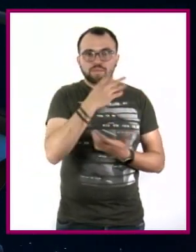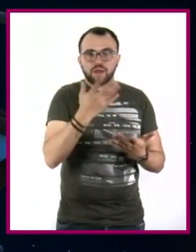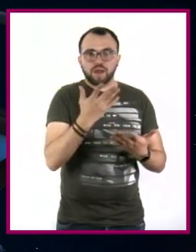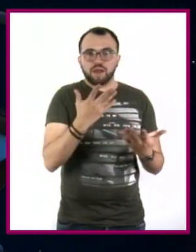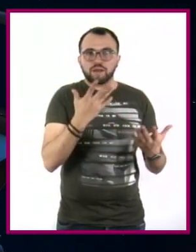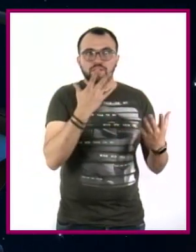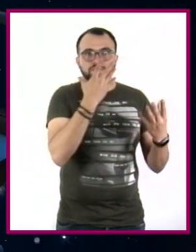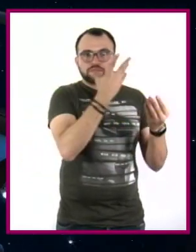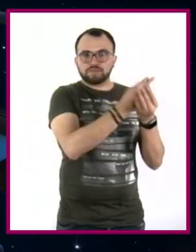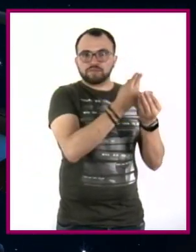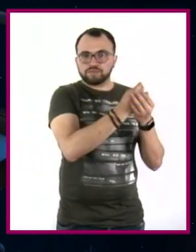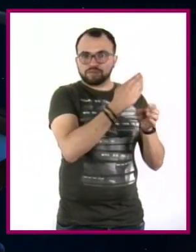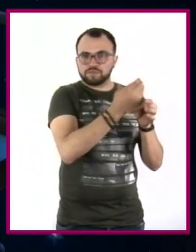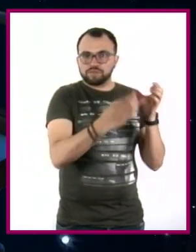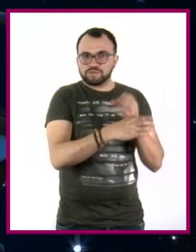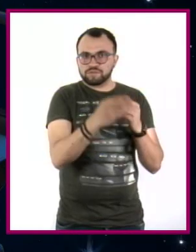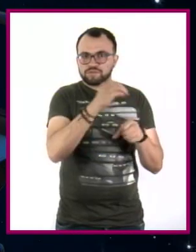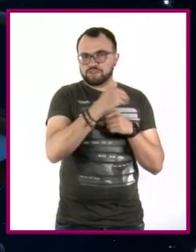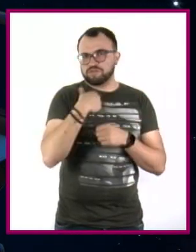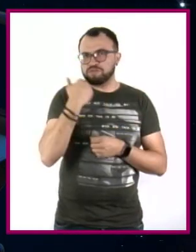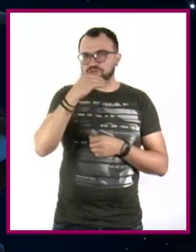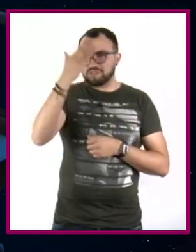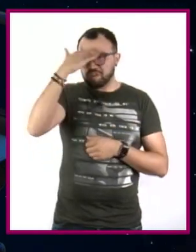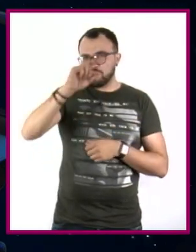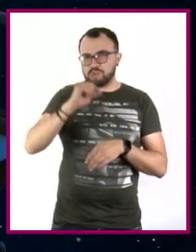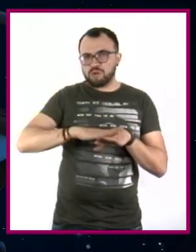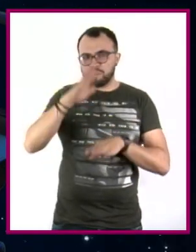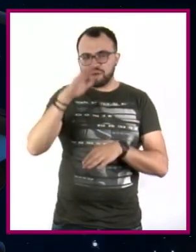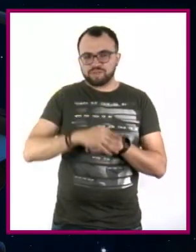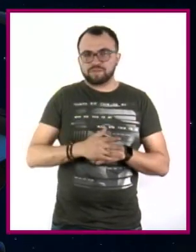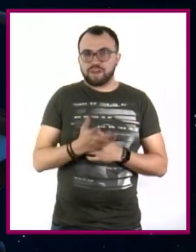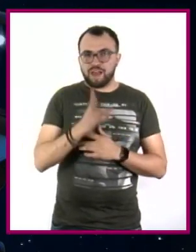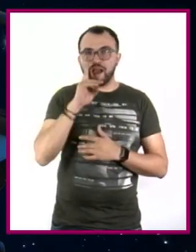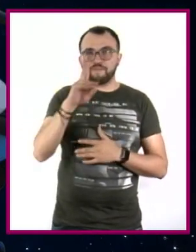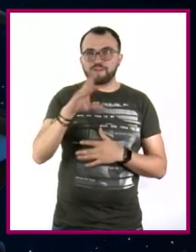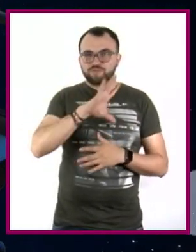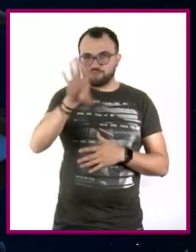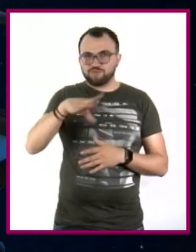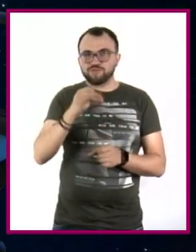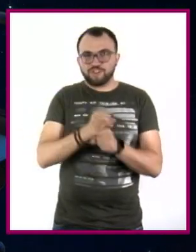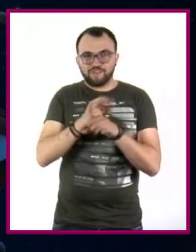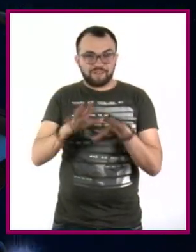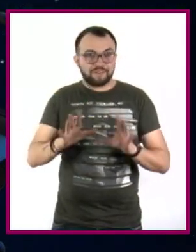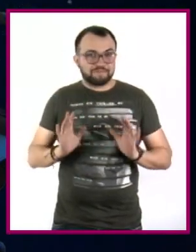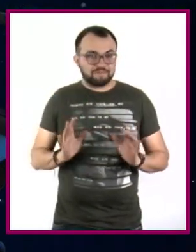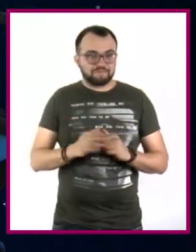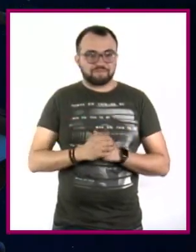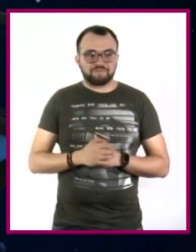involucrados. Me gustaría saber un poco más. ¿Qué tal si nos ponemos a buscar información?